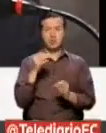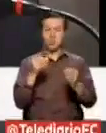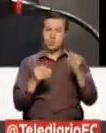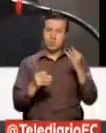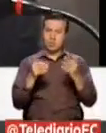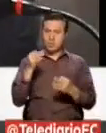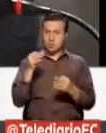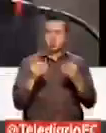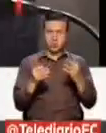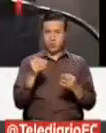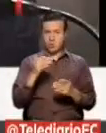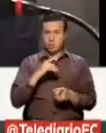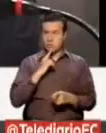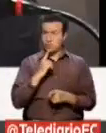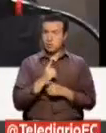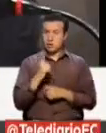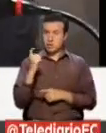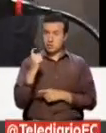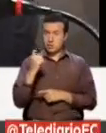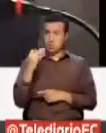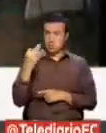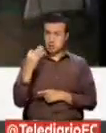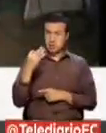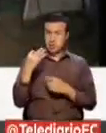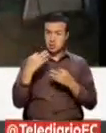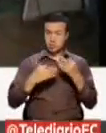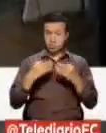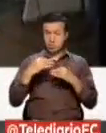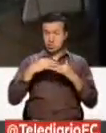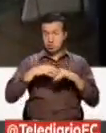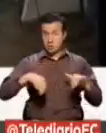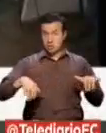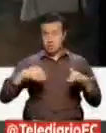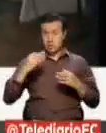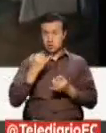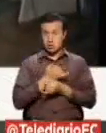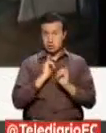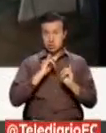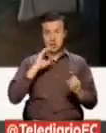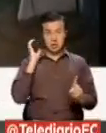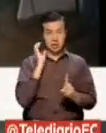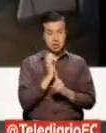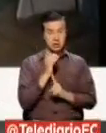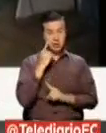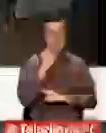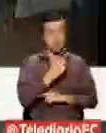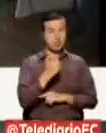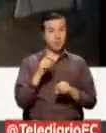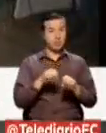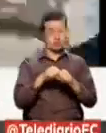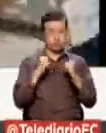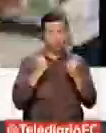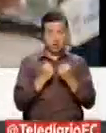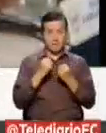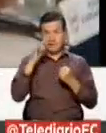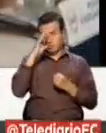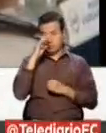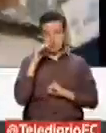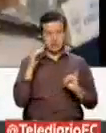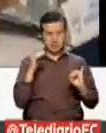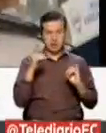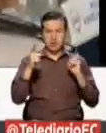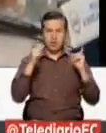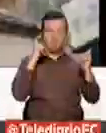que sea realmente independiente. En más de una ocasión fue crítico respecto a cómo el socialismo del siglo XXI manejó